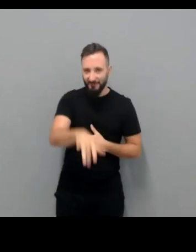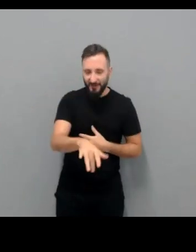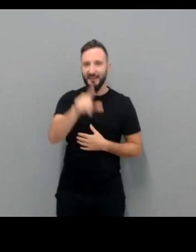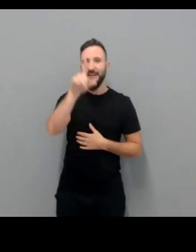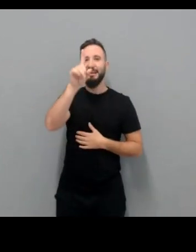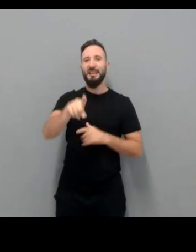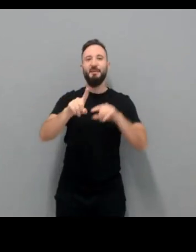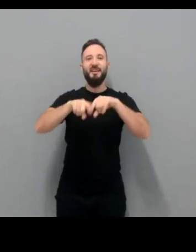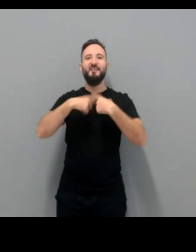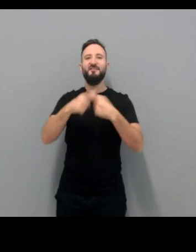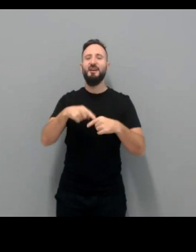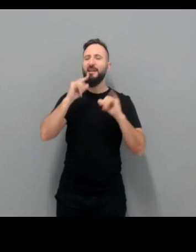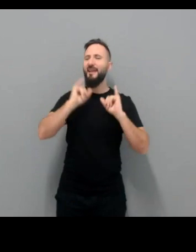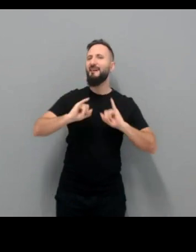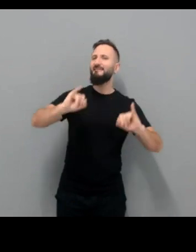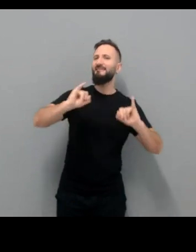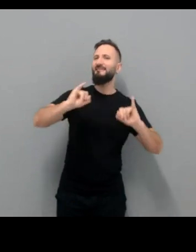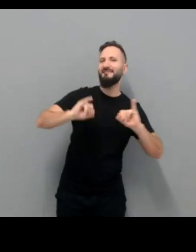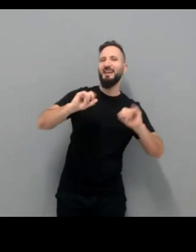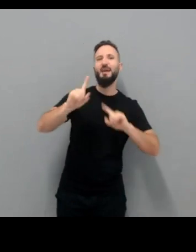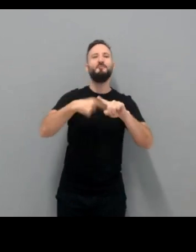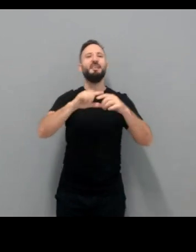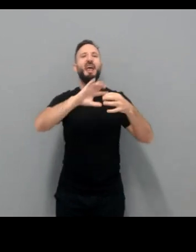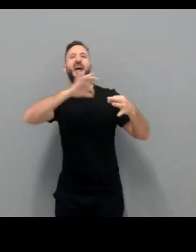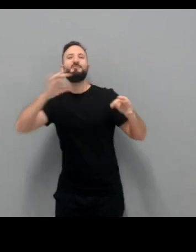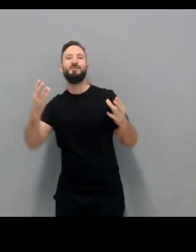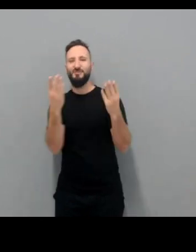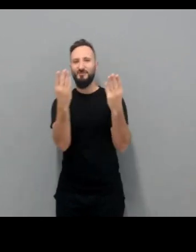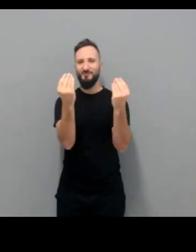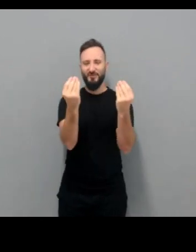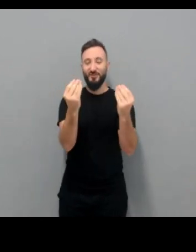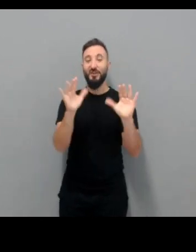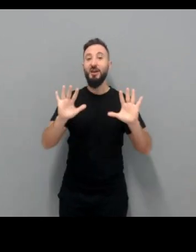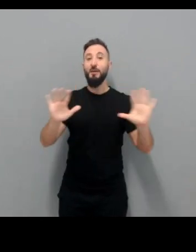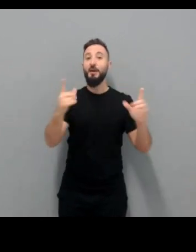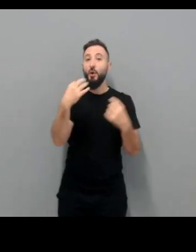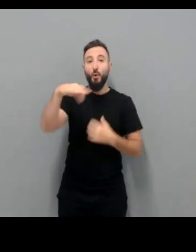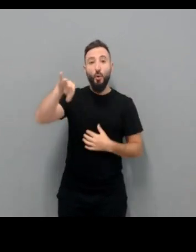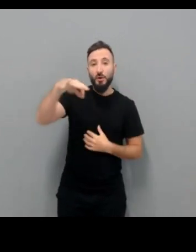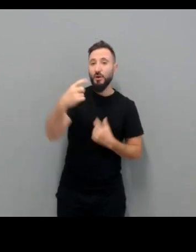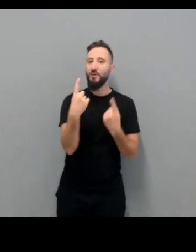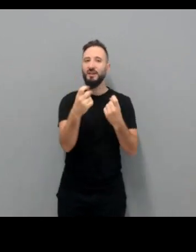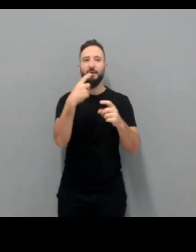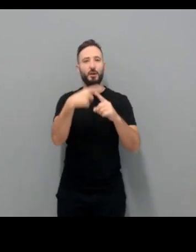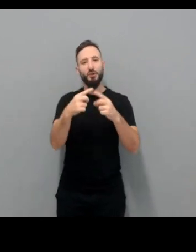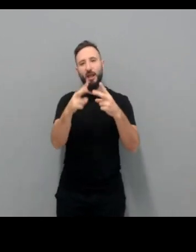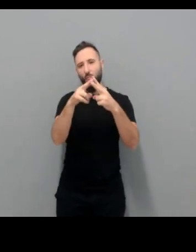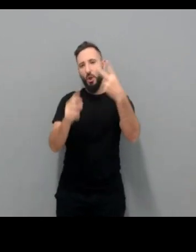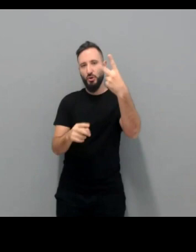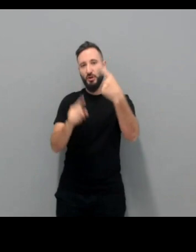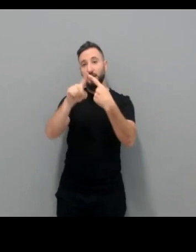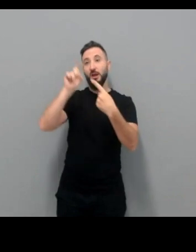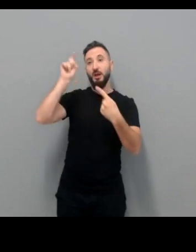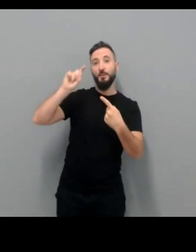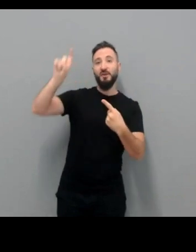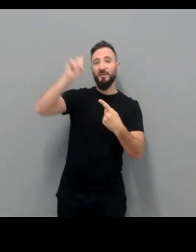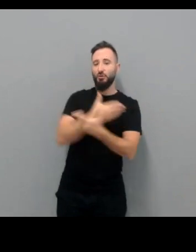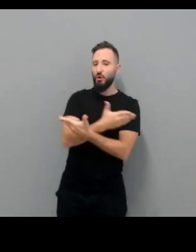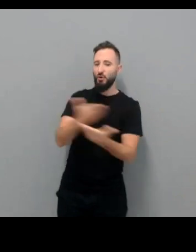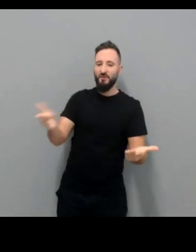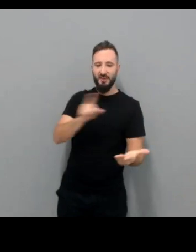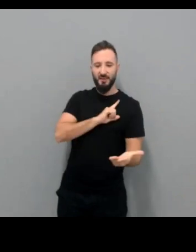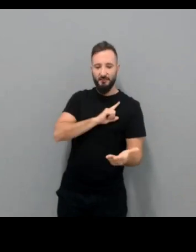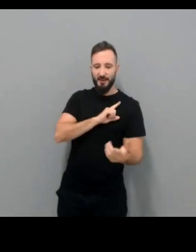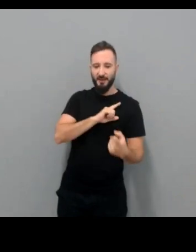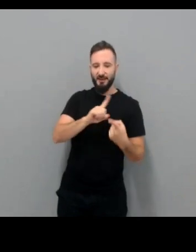una familia súper divertida y muchos amigos y amigas. Lo único que me faltaba eran dos cosas: una maestra que confiara en que yo